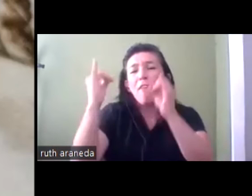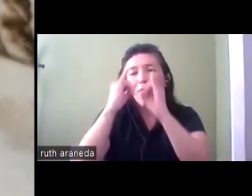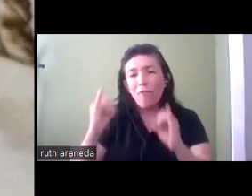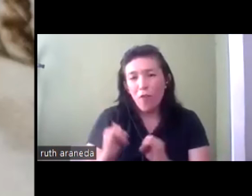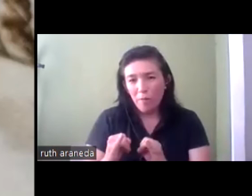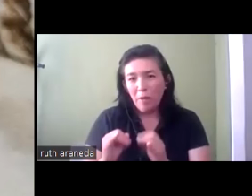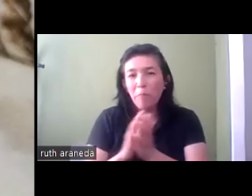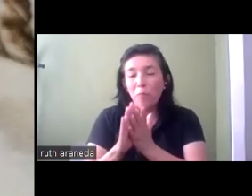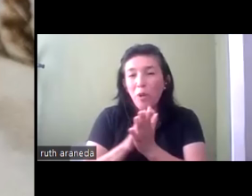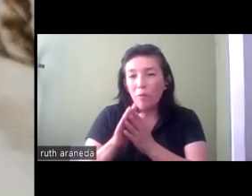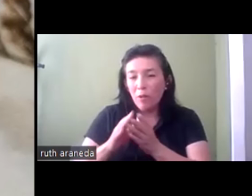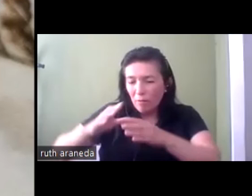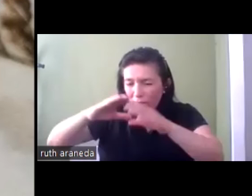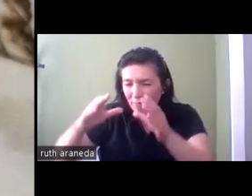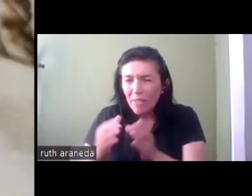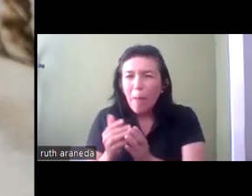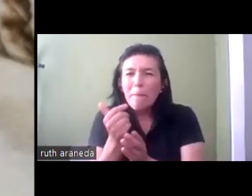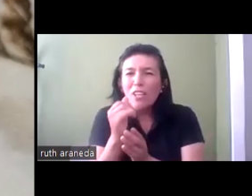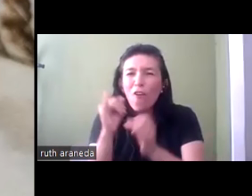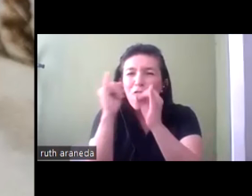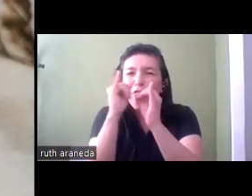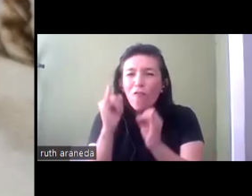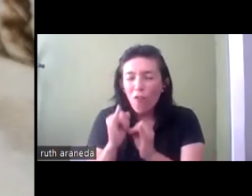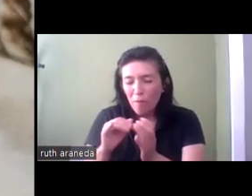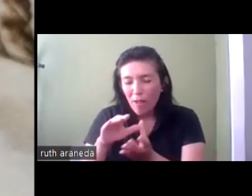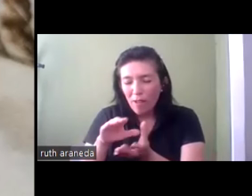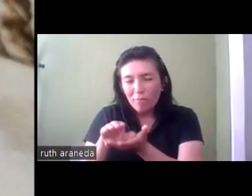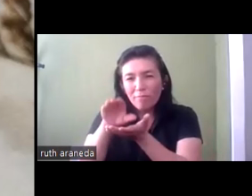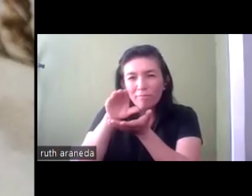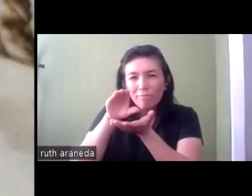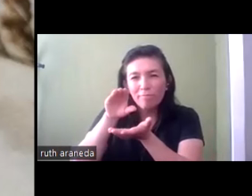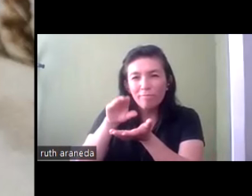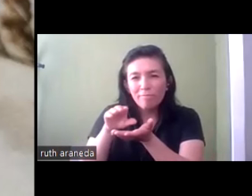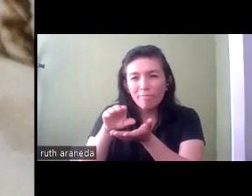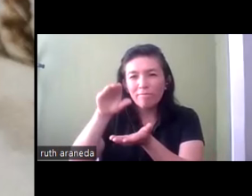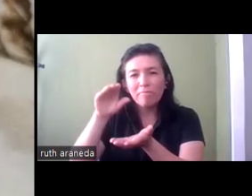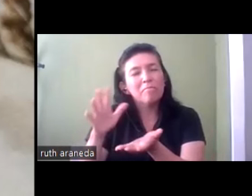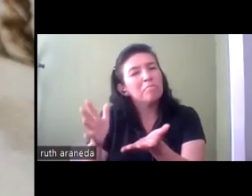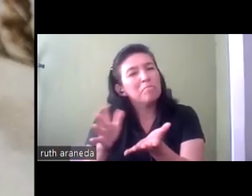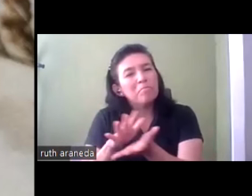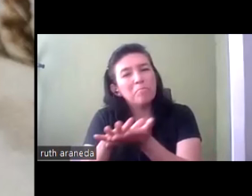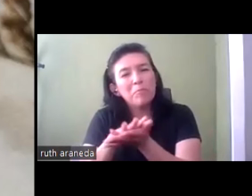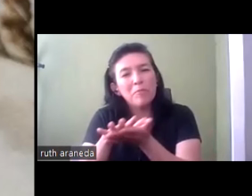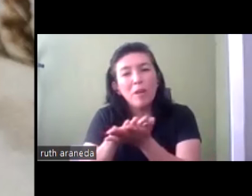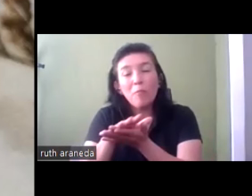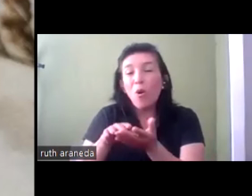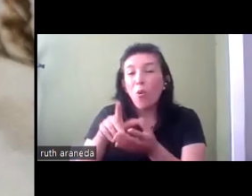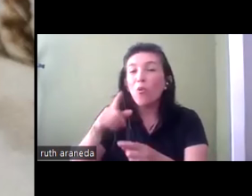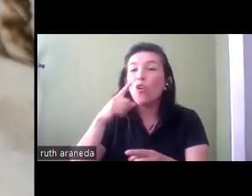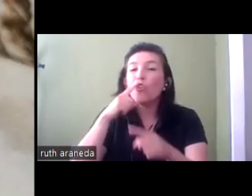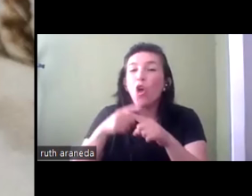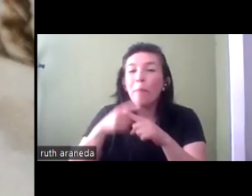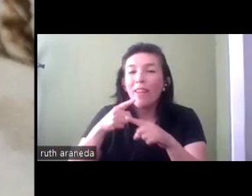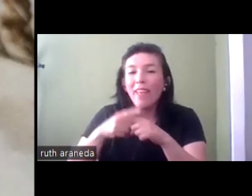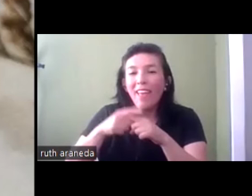específicamente vasijas asimétricas, digamos, vinculadas estrechamente a lo que es, por ejemplo, jarro pato, el jarro zapato, que vienen a